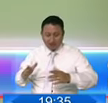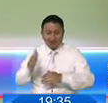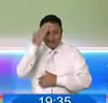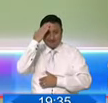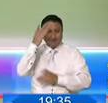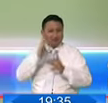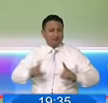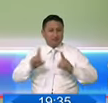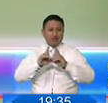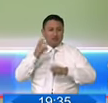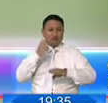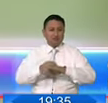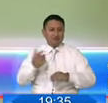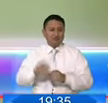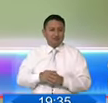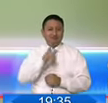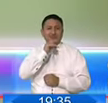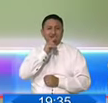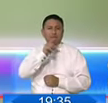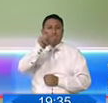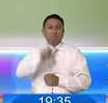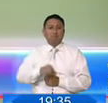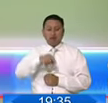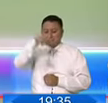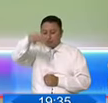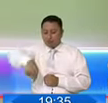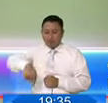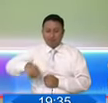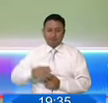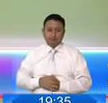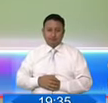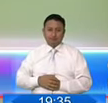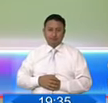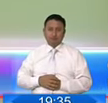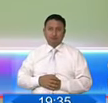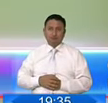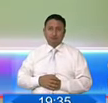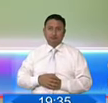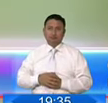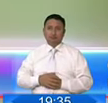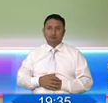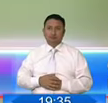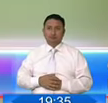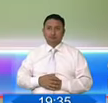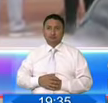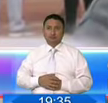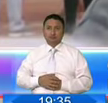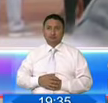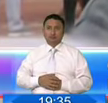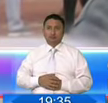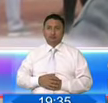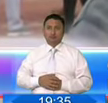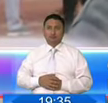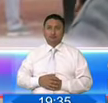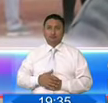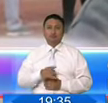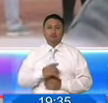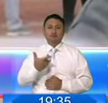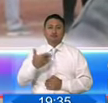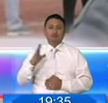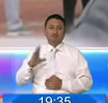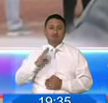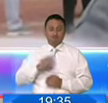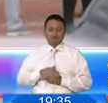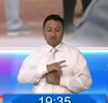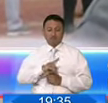más exactos de quién se trataba o quién era el propietario del vehículo un señor que va a hacer